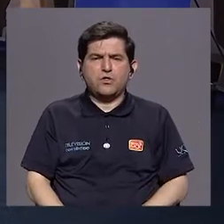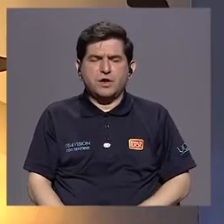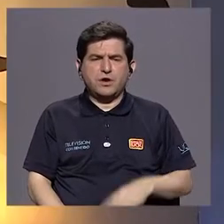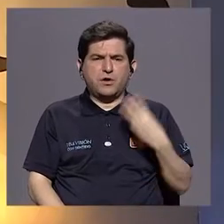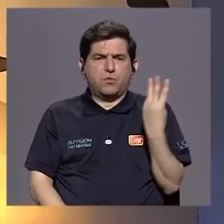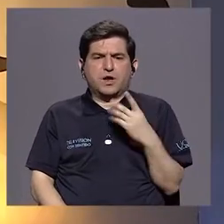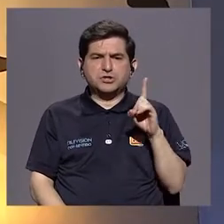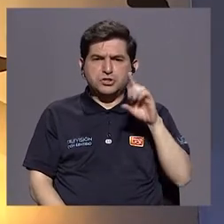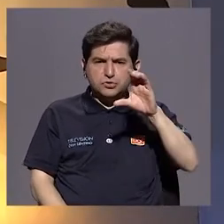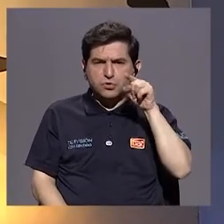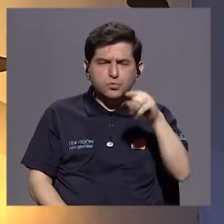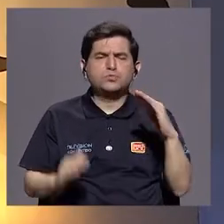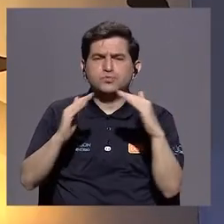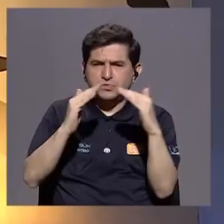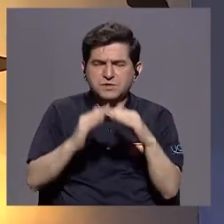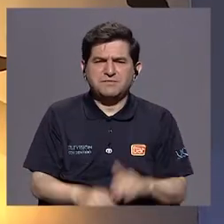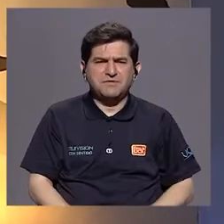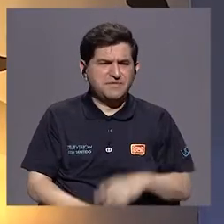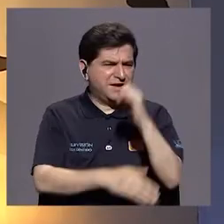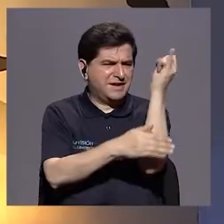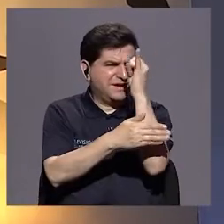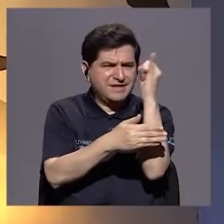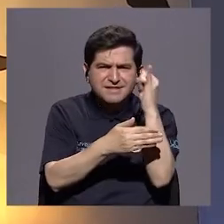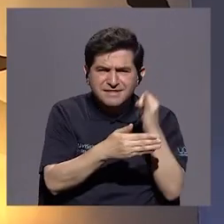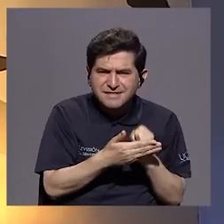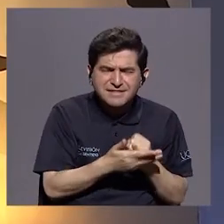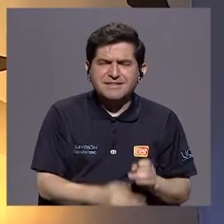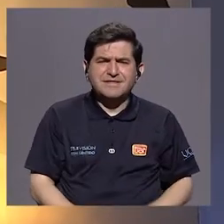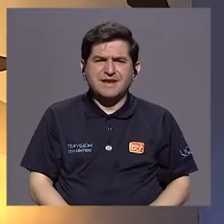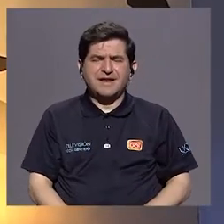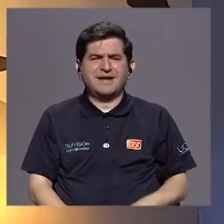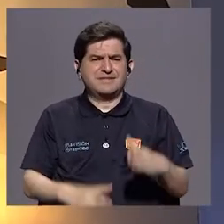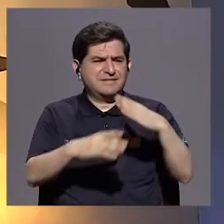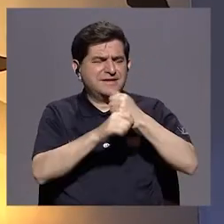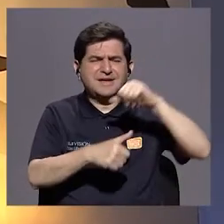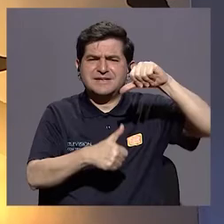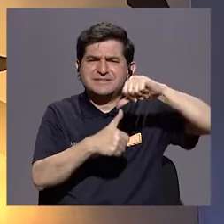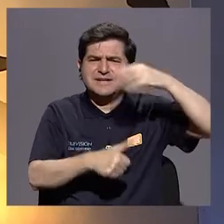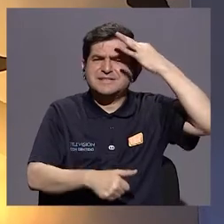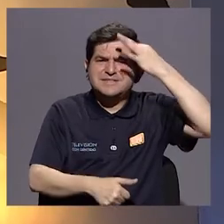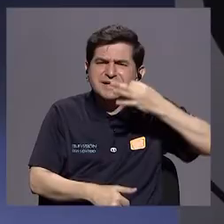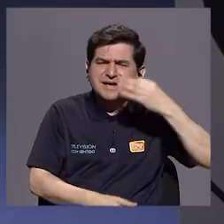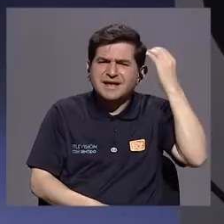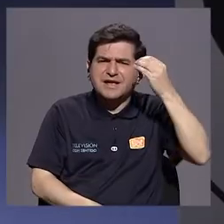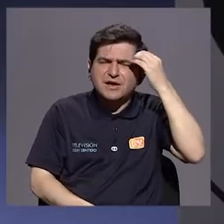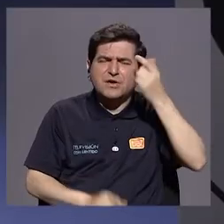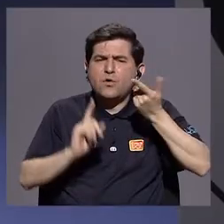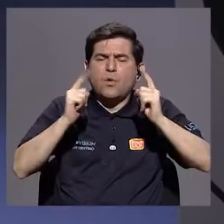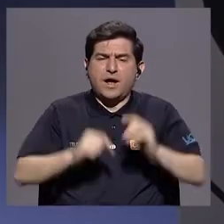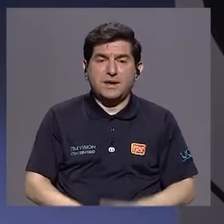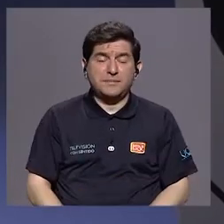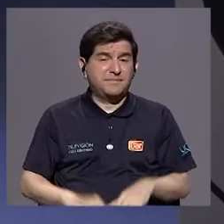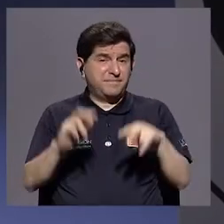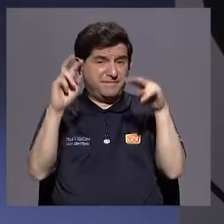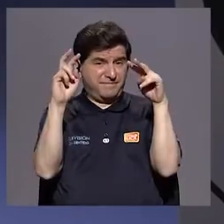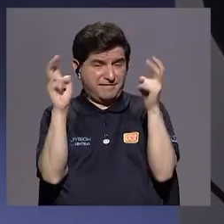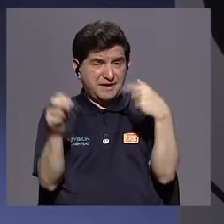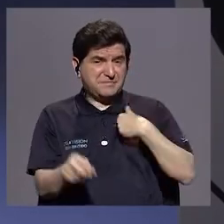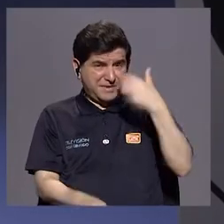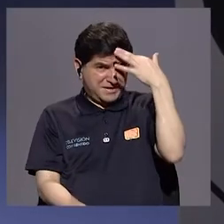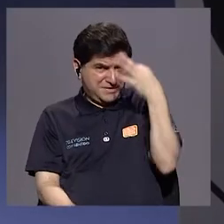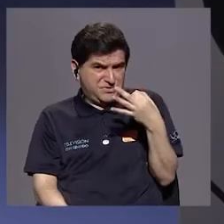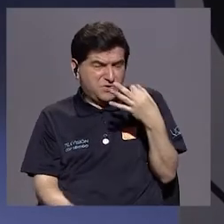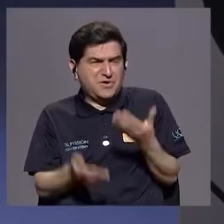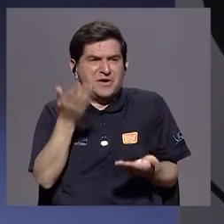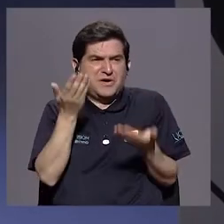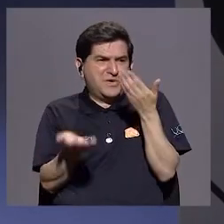vivido sobre el arte plástico la creación plástica que se genera en centroamérica creo que todavía es un tema yo le podría